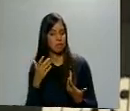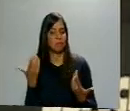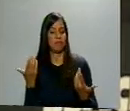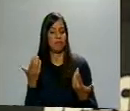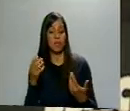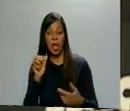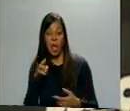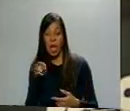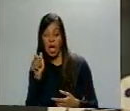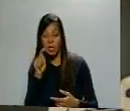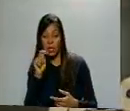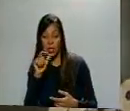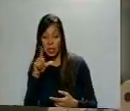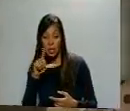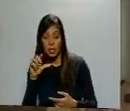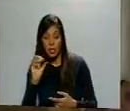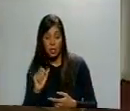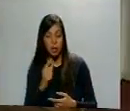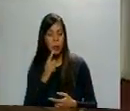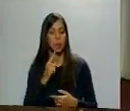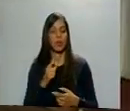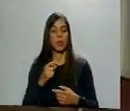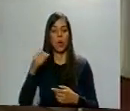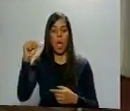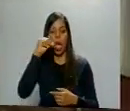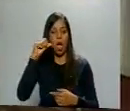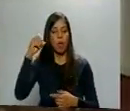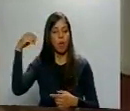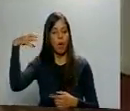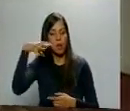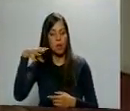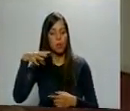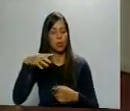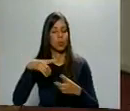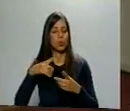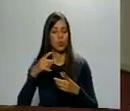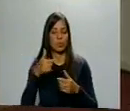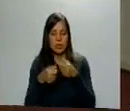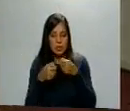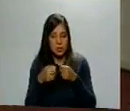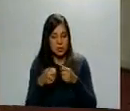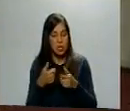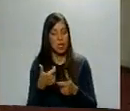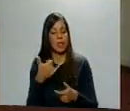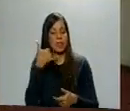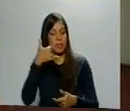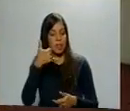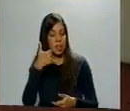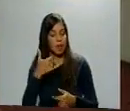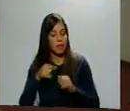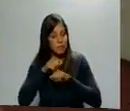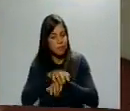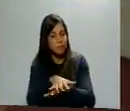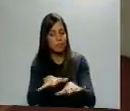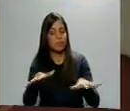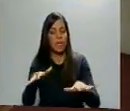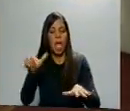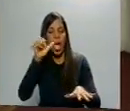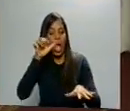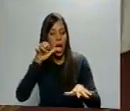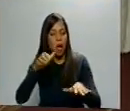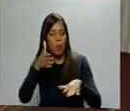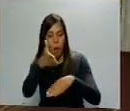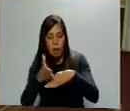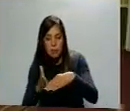hace que tengamos las mismas redes de servicios públicos. Las redes de agua no ven la frontera entre un municipio y otro.